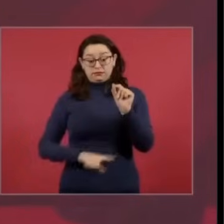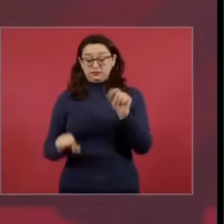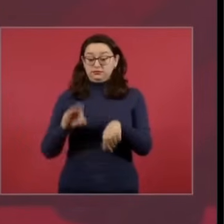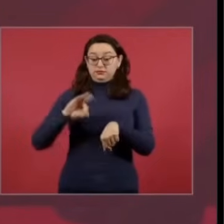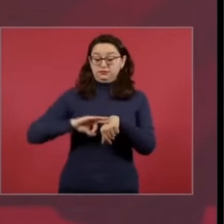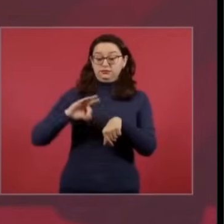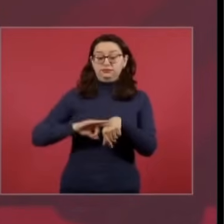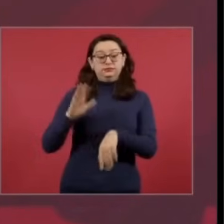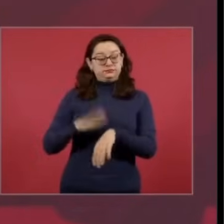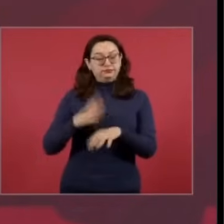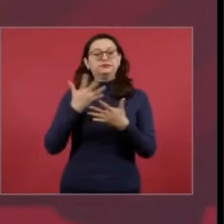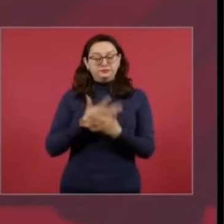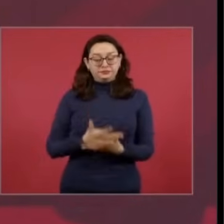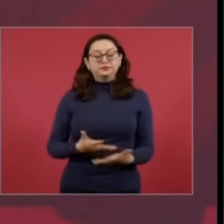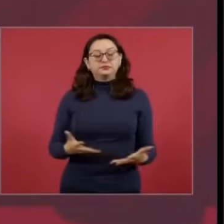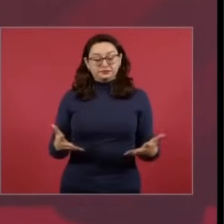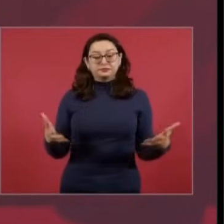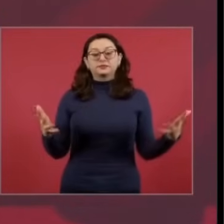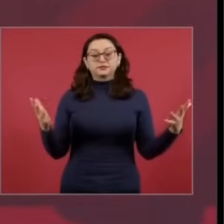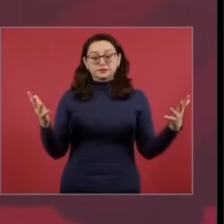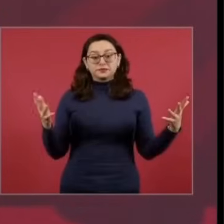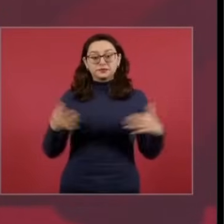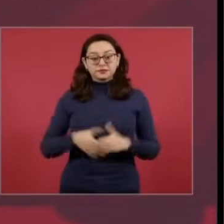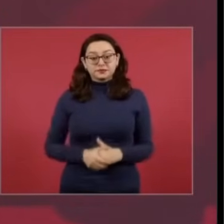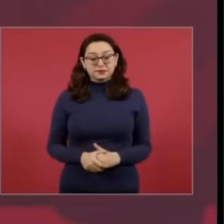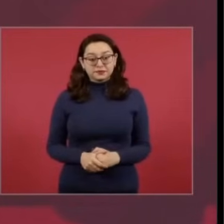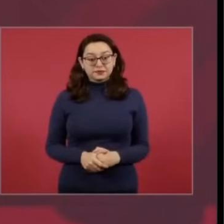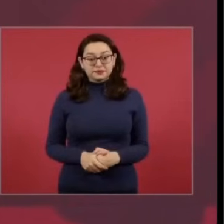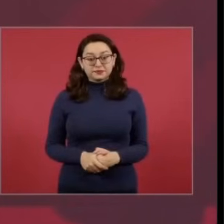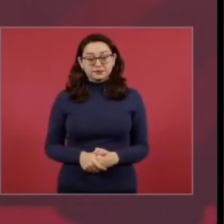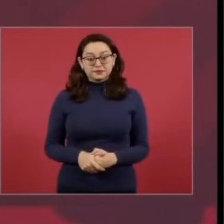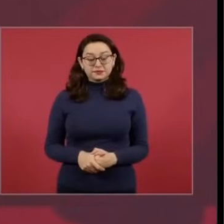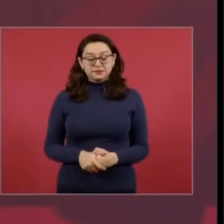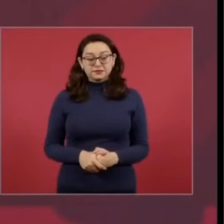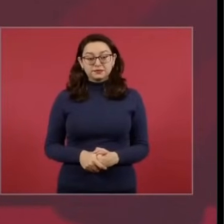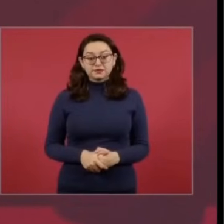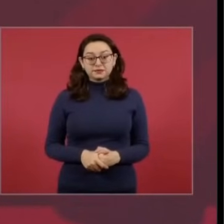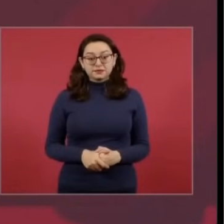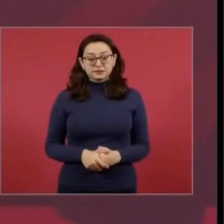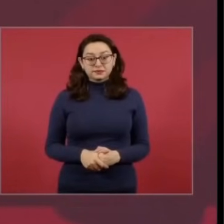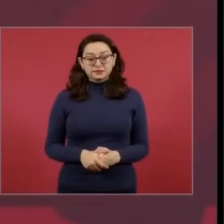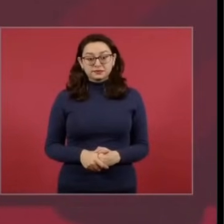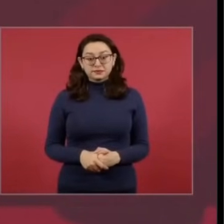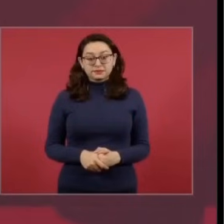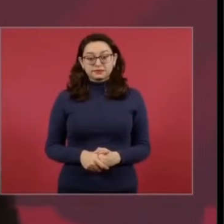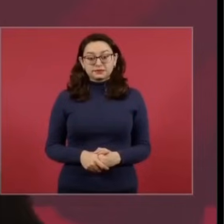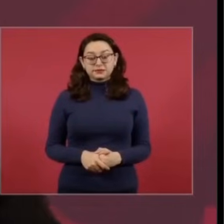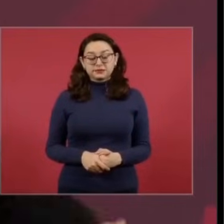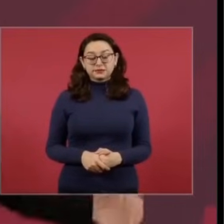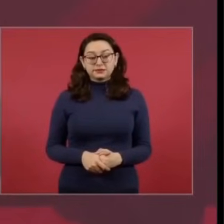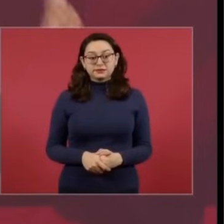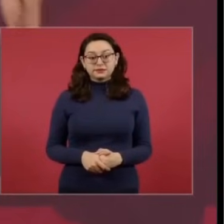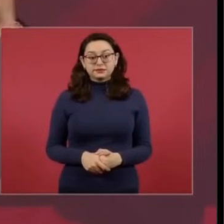Estado. Amigos y amigas, porque hay que recordar que el gobierno